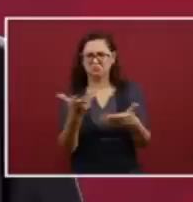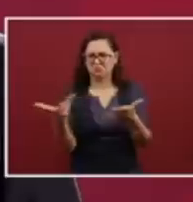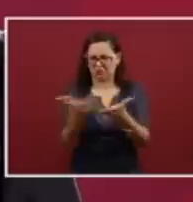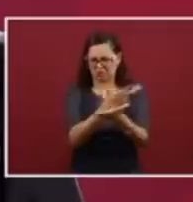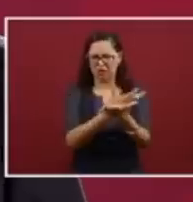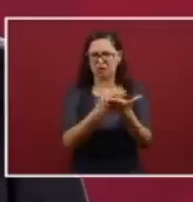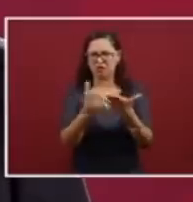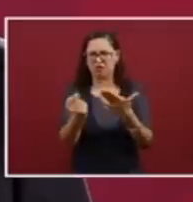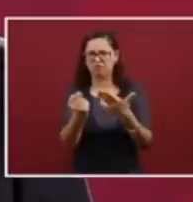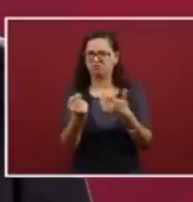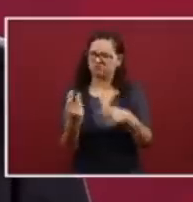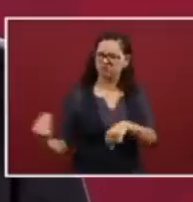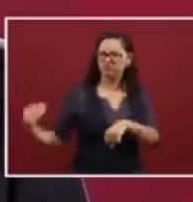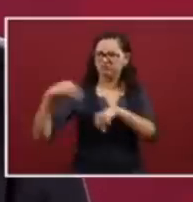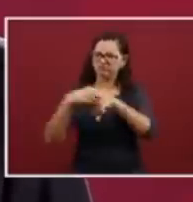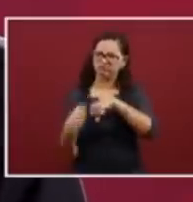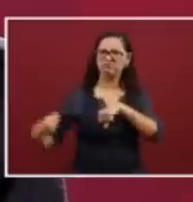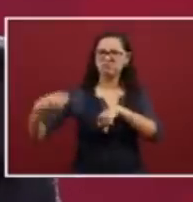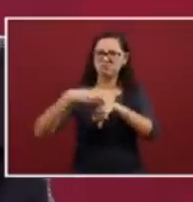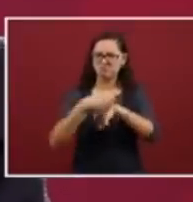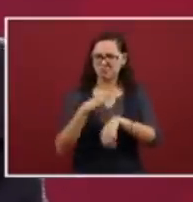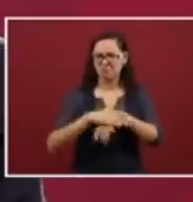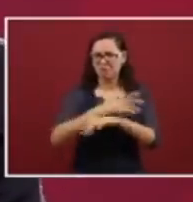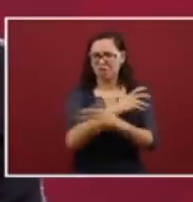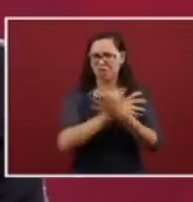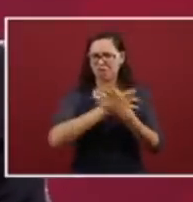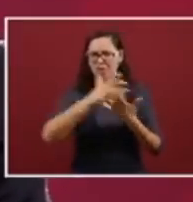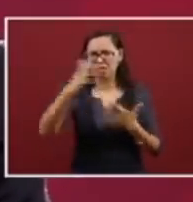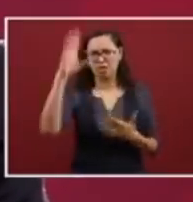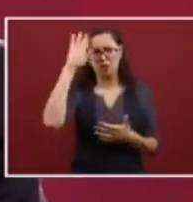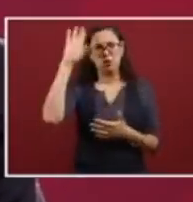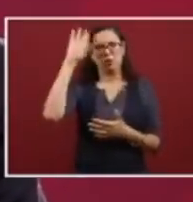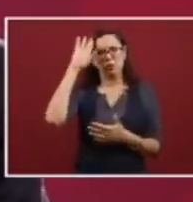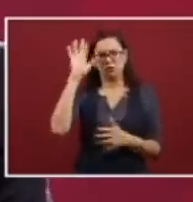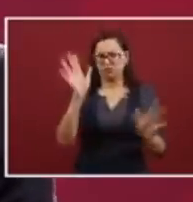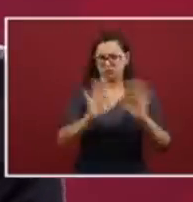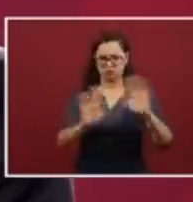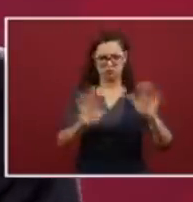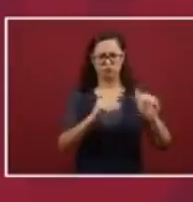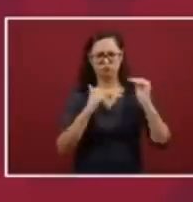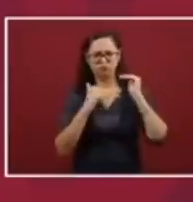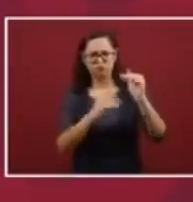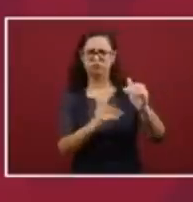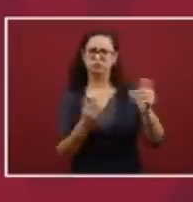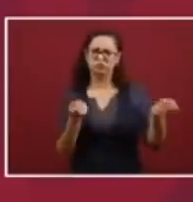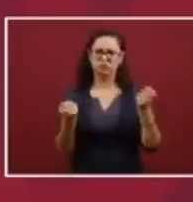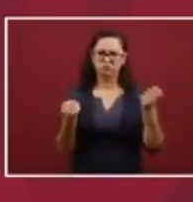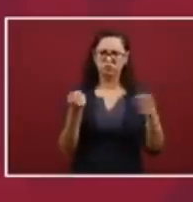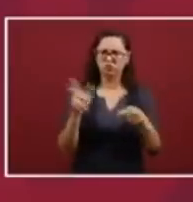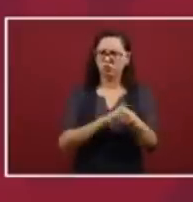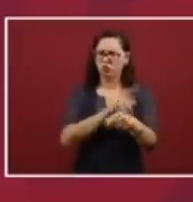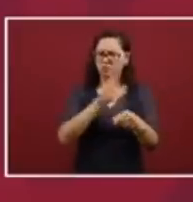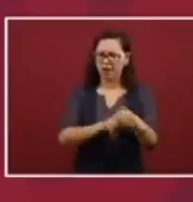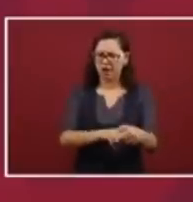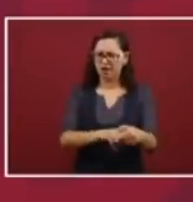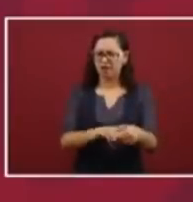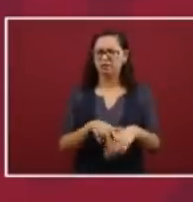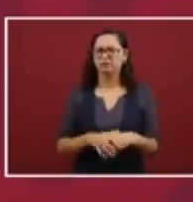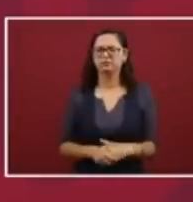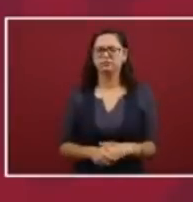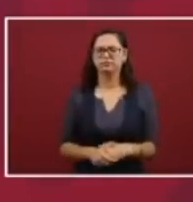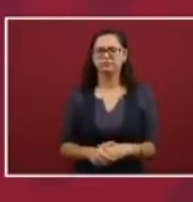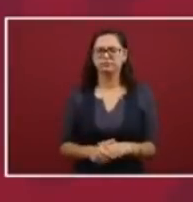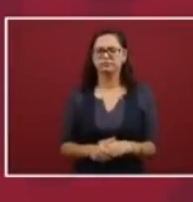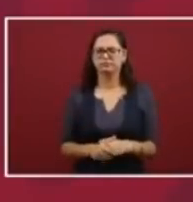excesivas esté fuera de lo normal por eso